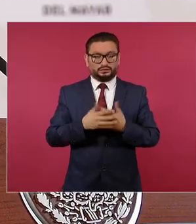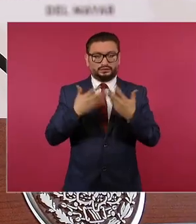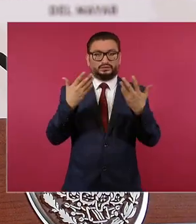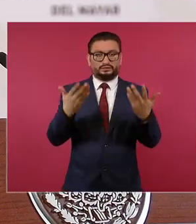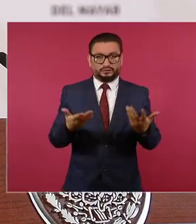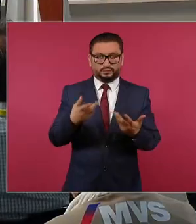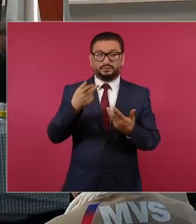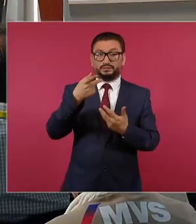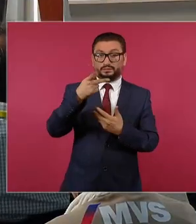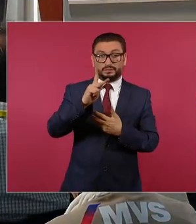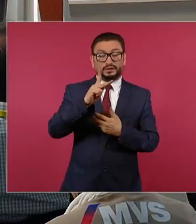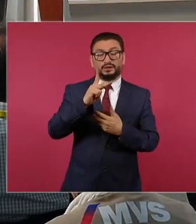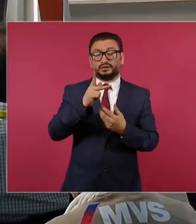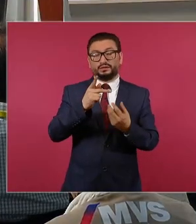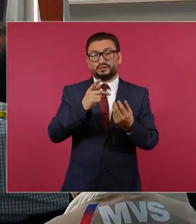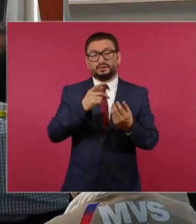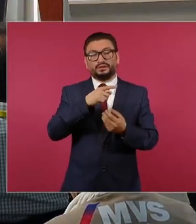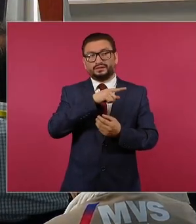pero como no quieren